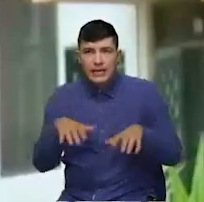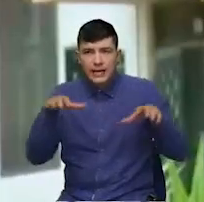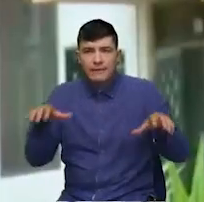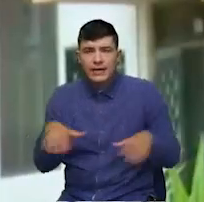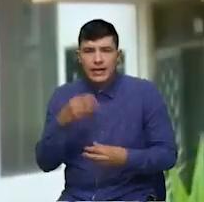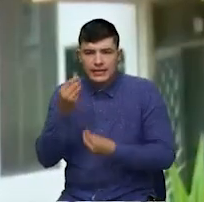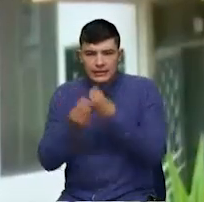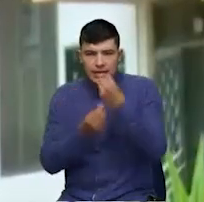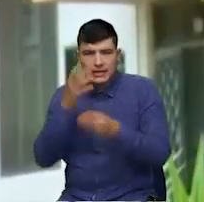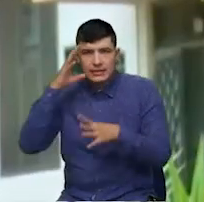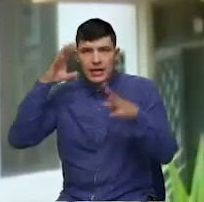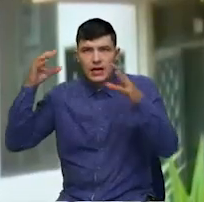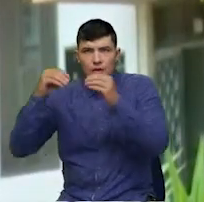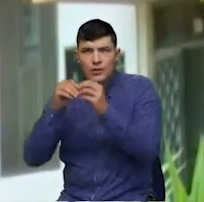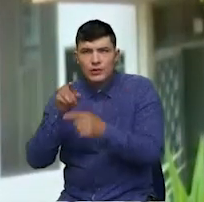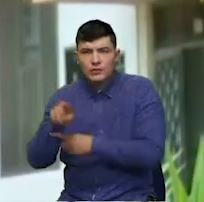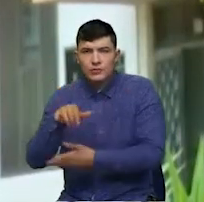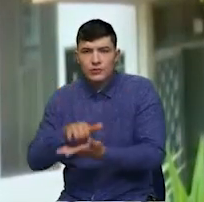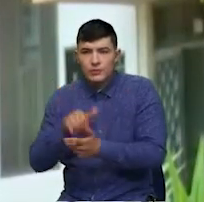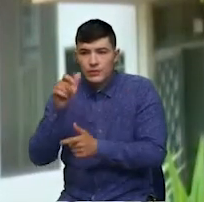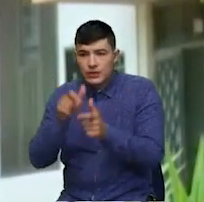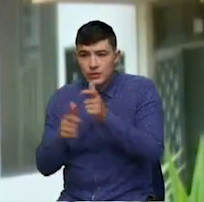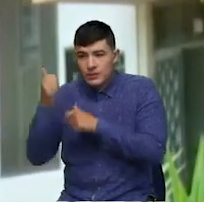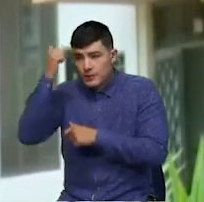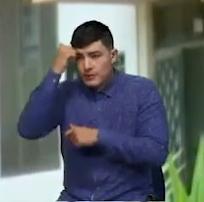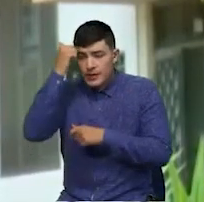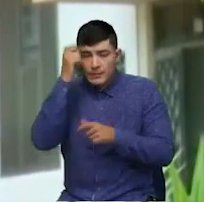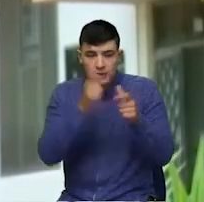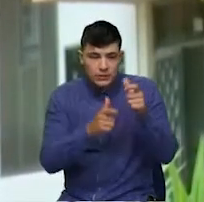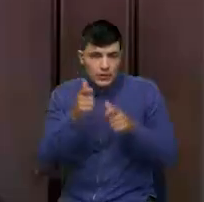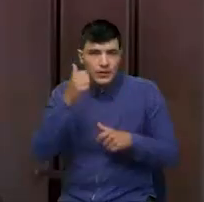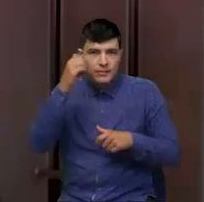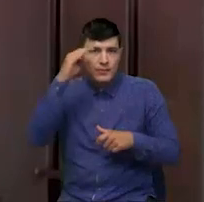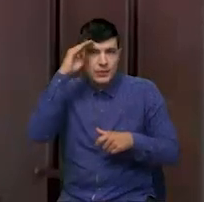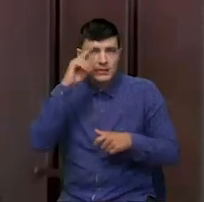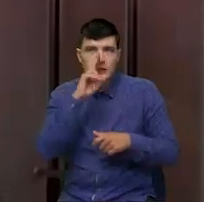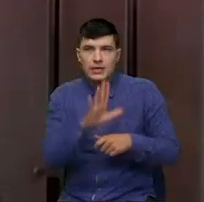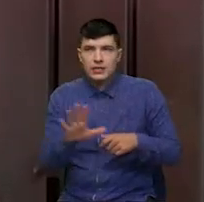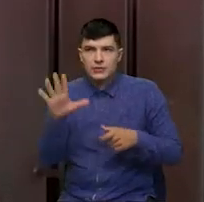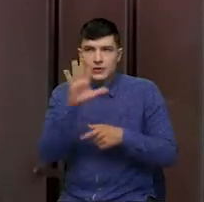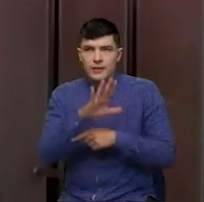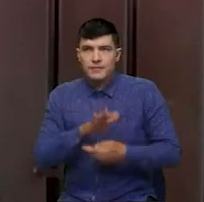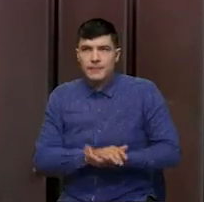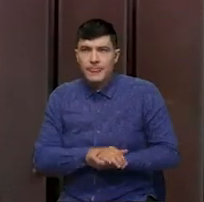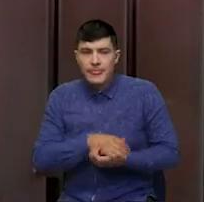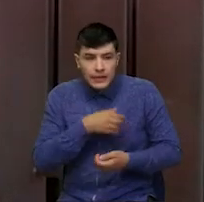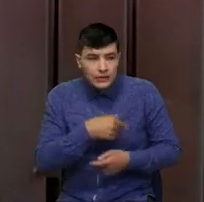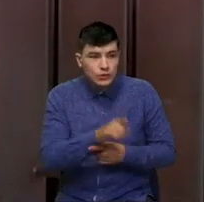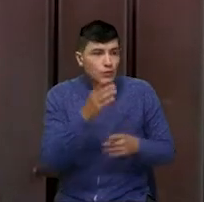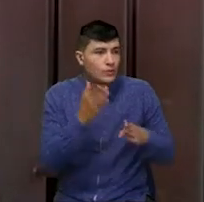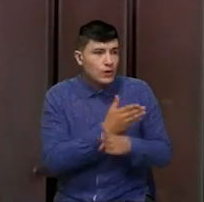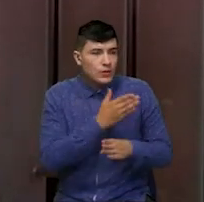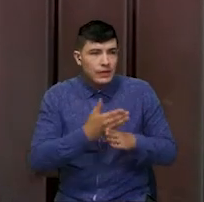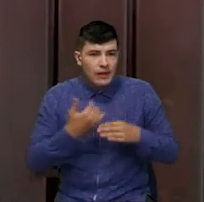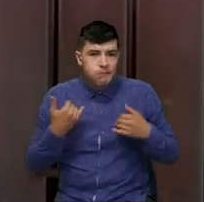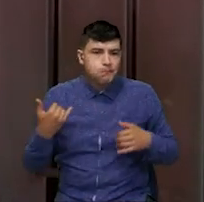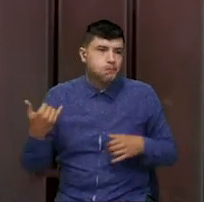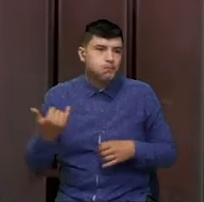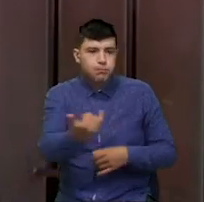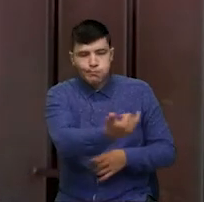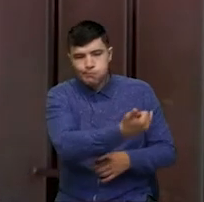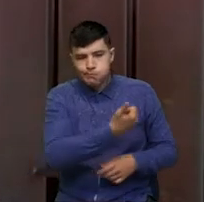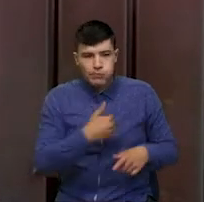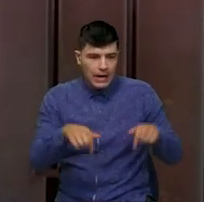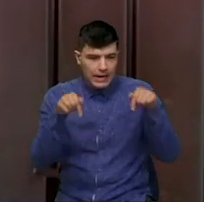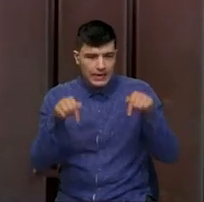manera conjunta entre educadores y la policía. Ya que es un problema que es latente